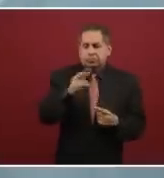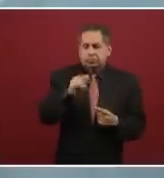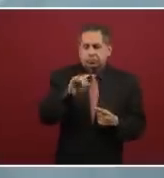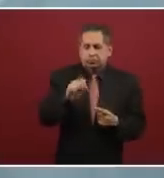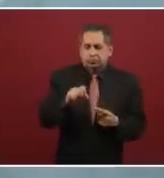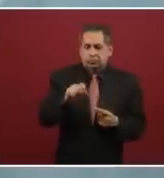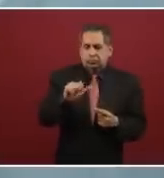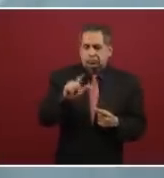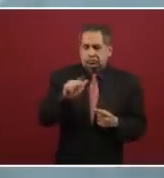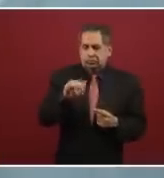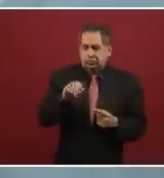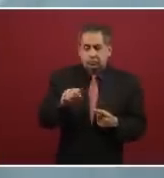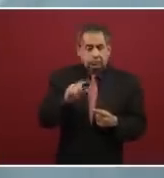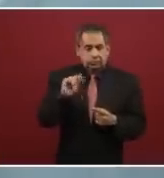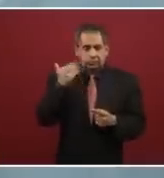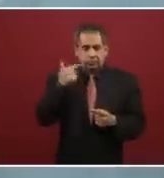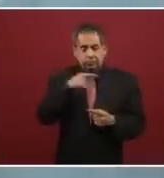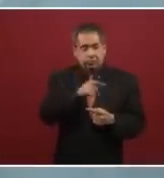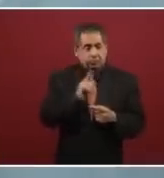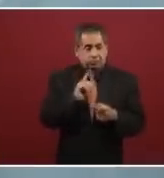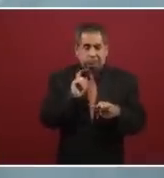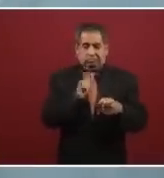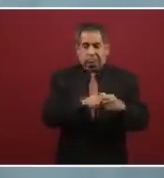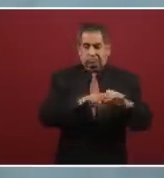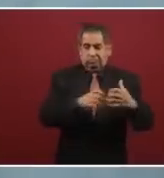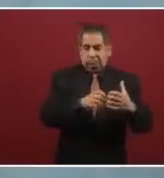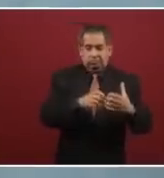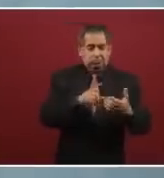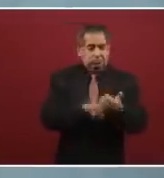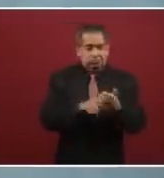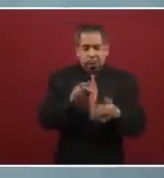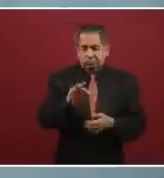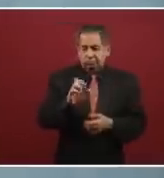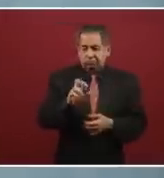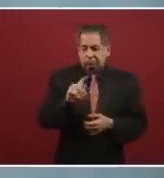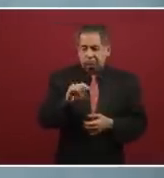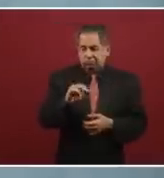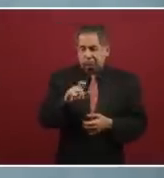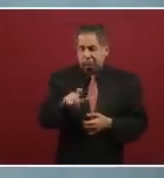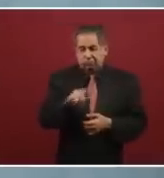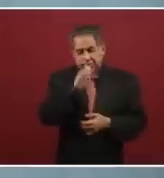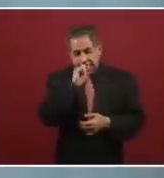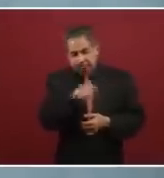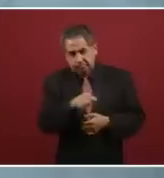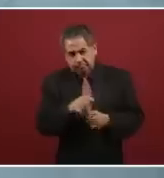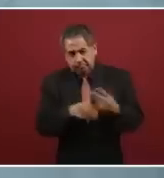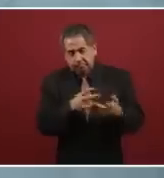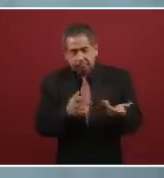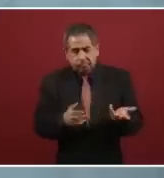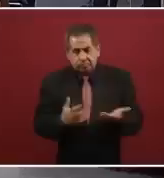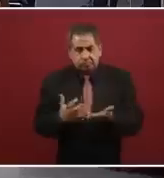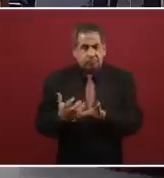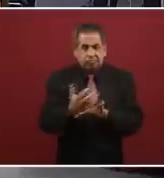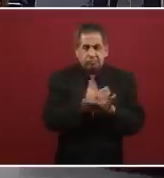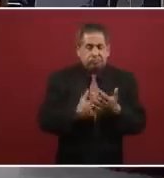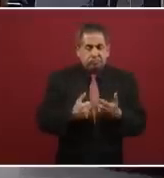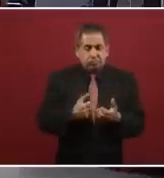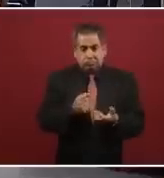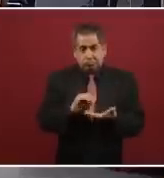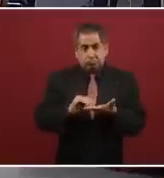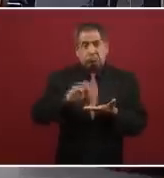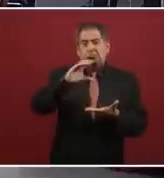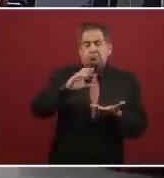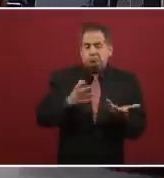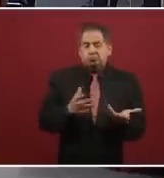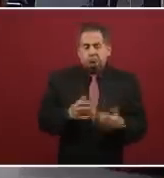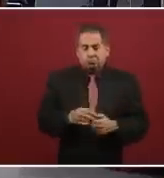Ananis, que recientemente entró ahí a Fertinal y que pues bueno, también gana como bastante,